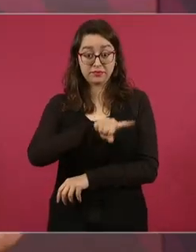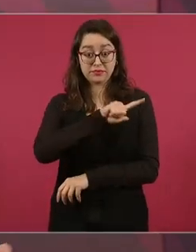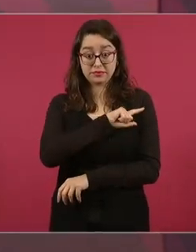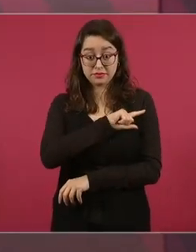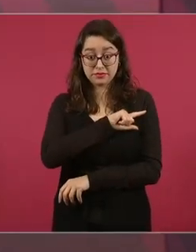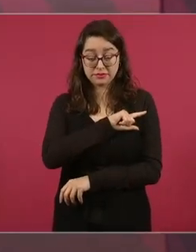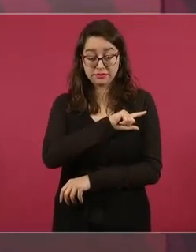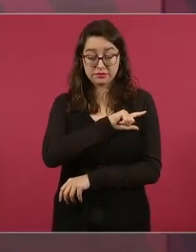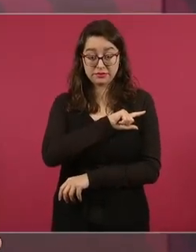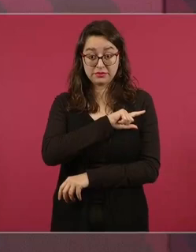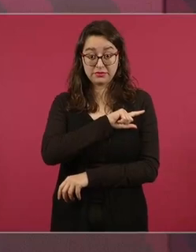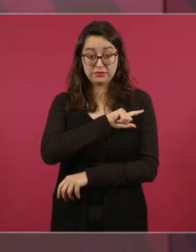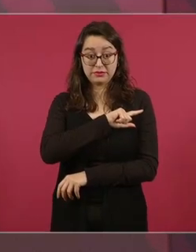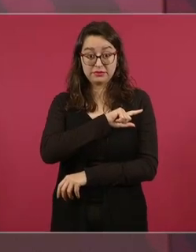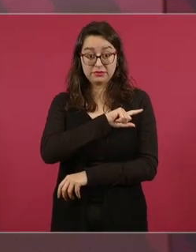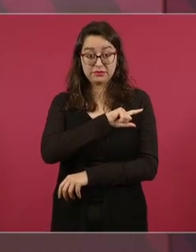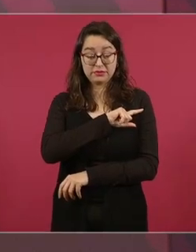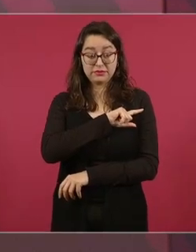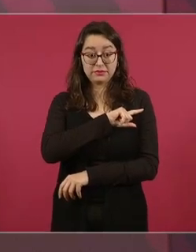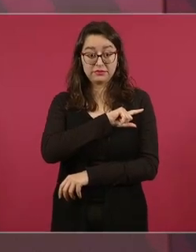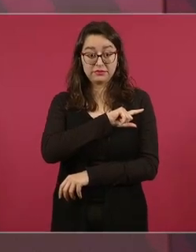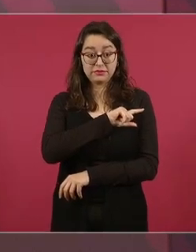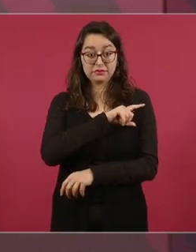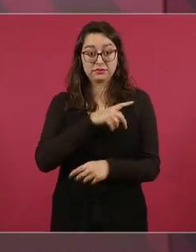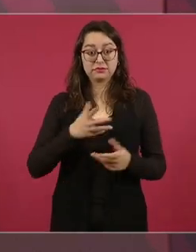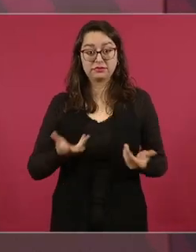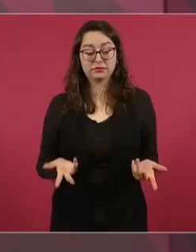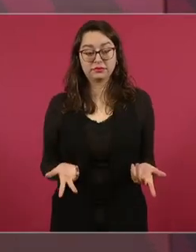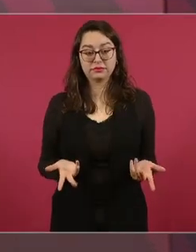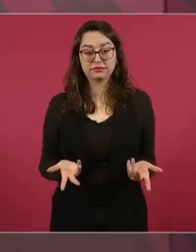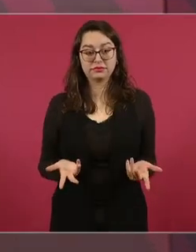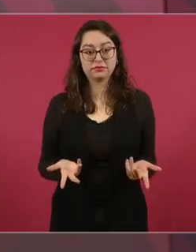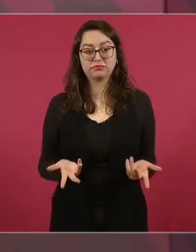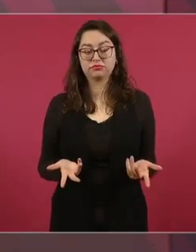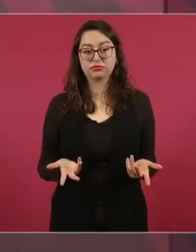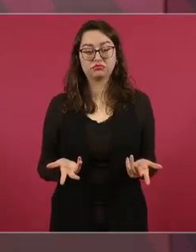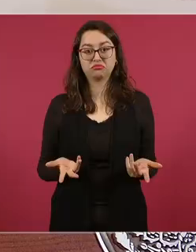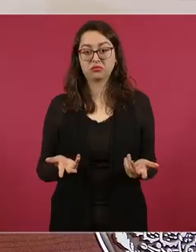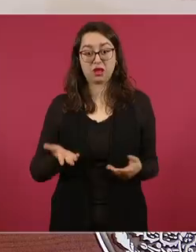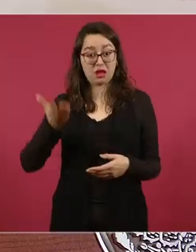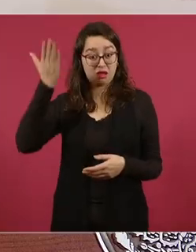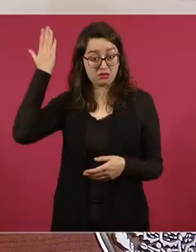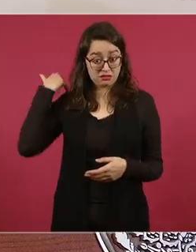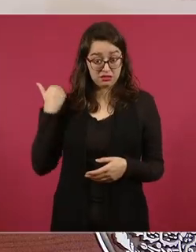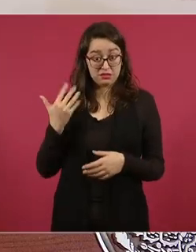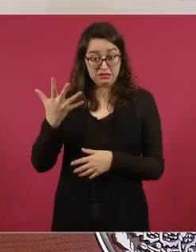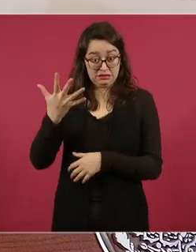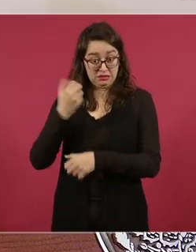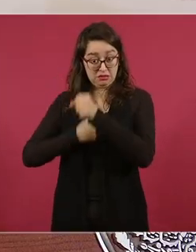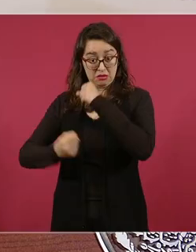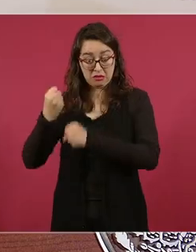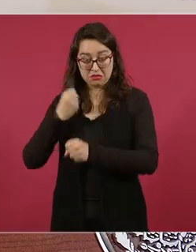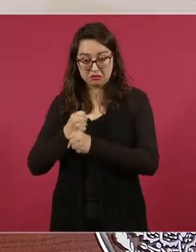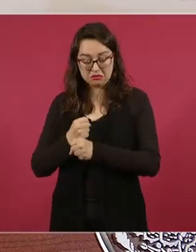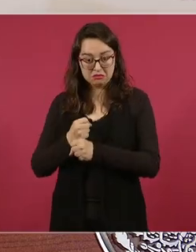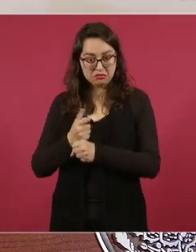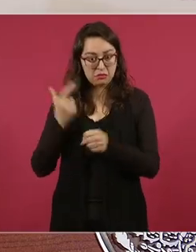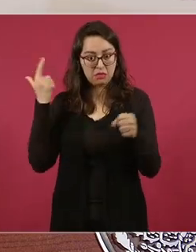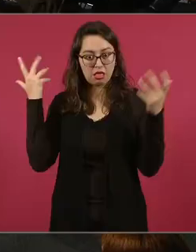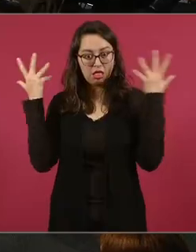había médicos, no había especialistas. Entonces,